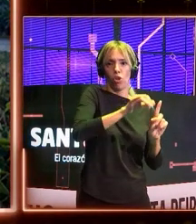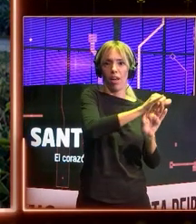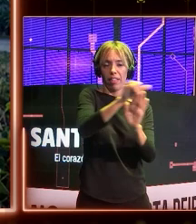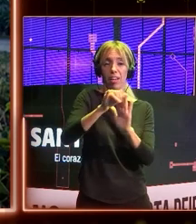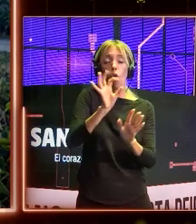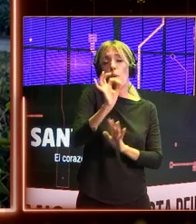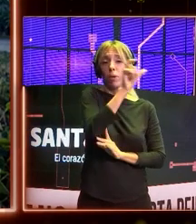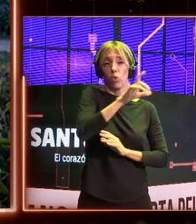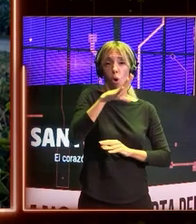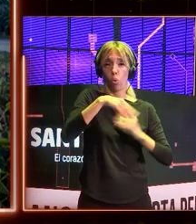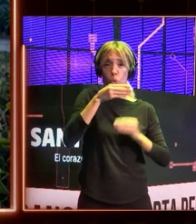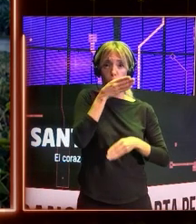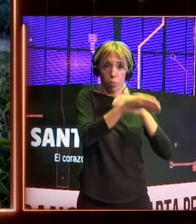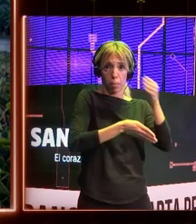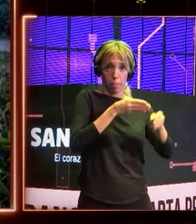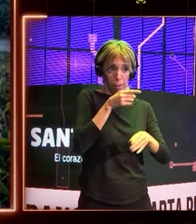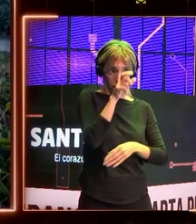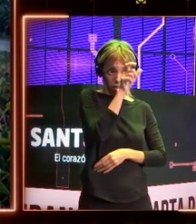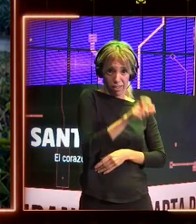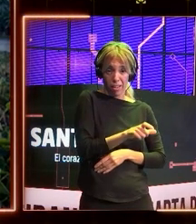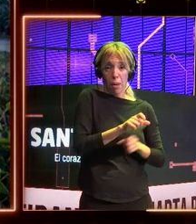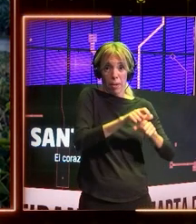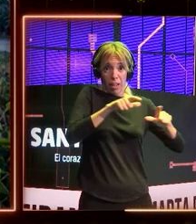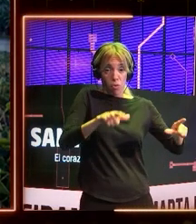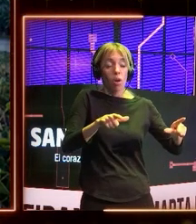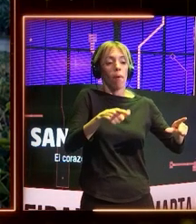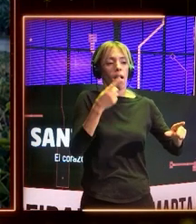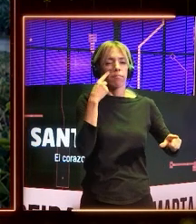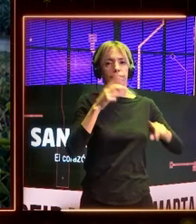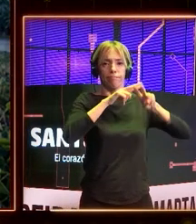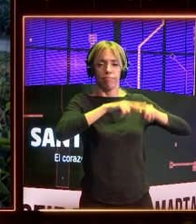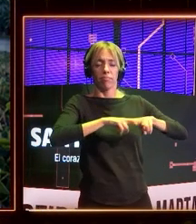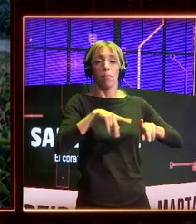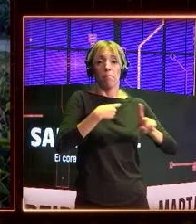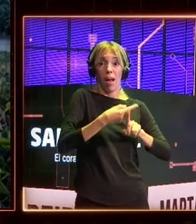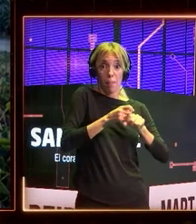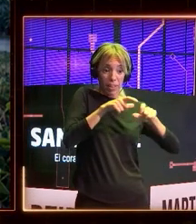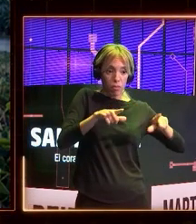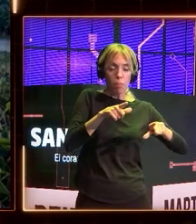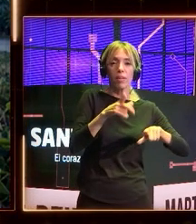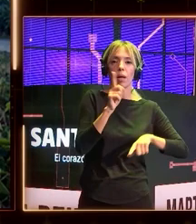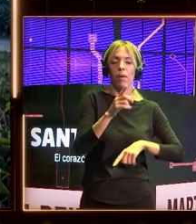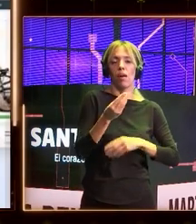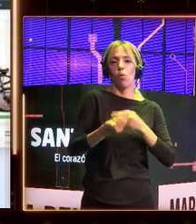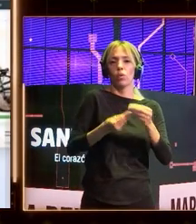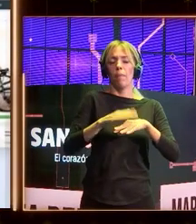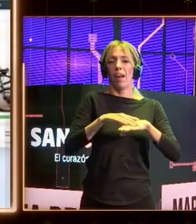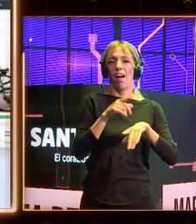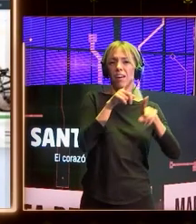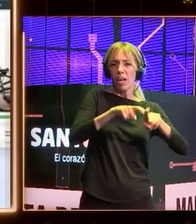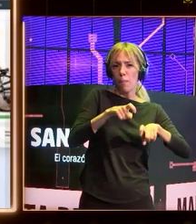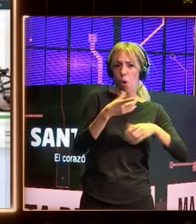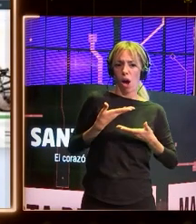millones de usuarios que puede tener esta plataforma, que luego se usan además para pedir ayudas para el campo,